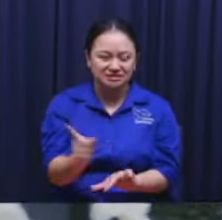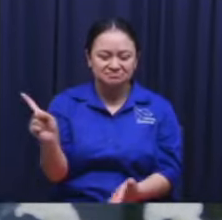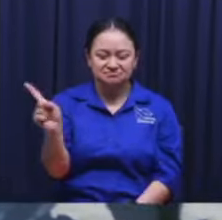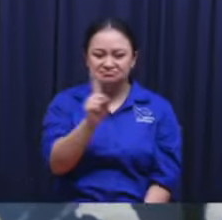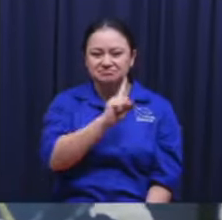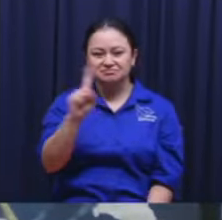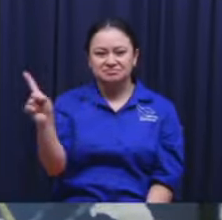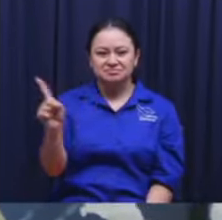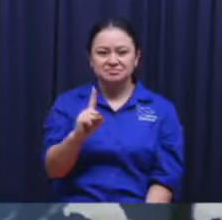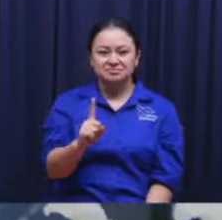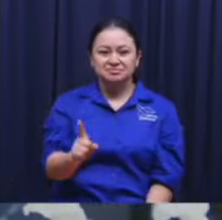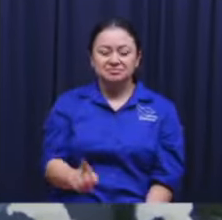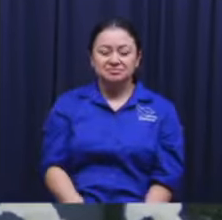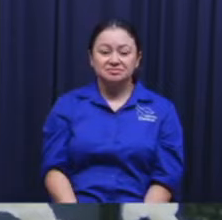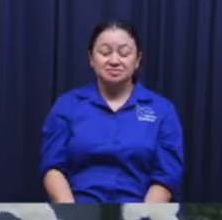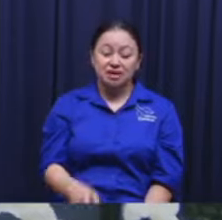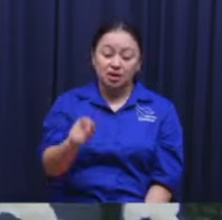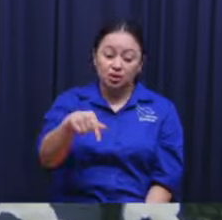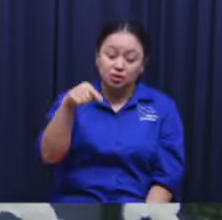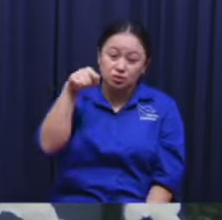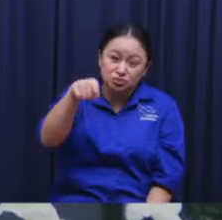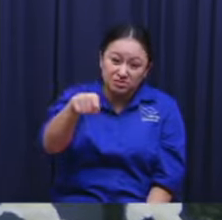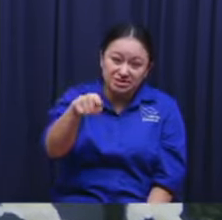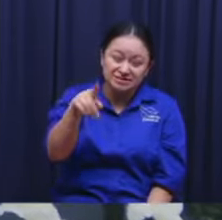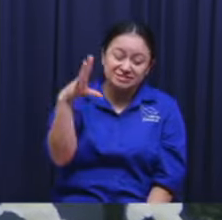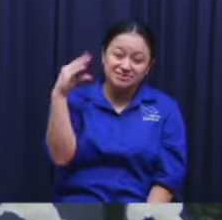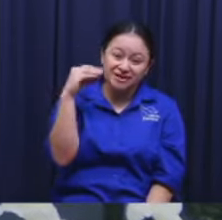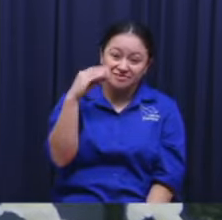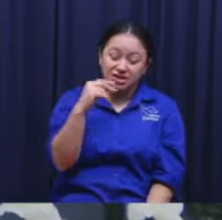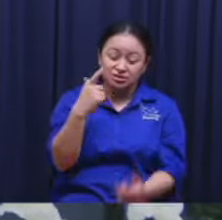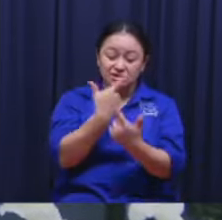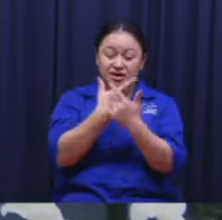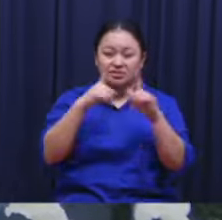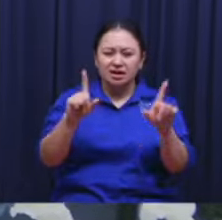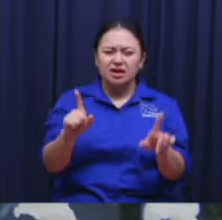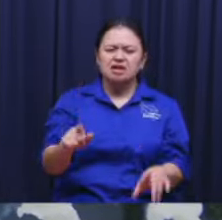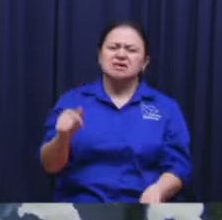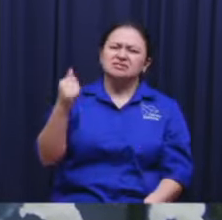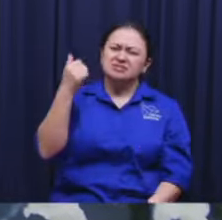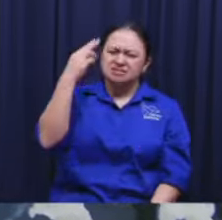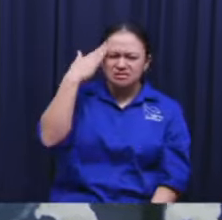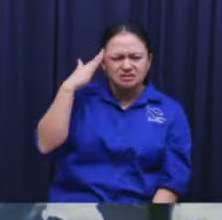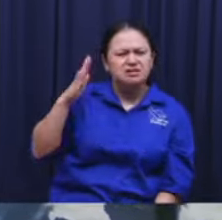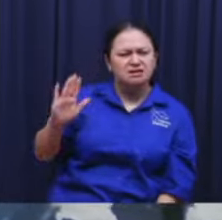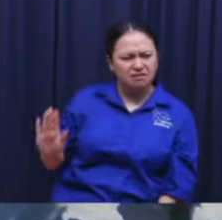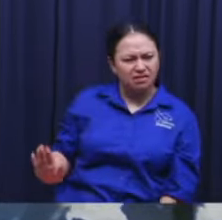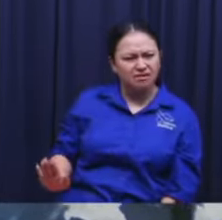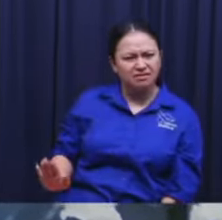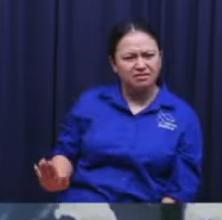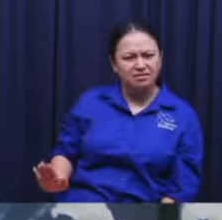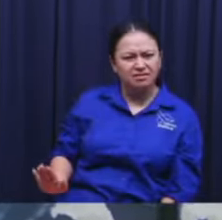Mire, hermano Sergio, ahora que usted está hablando de esa liberación, ¿será usted?